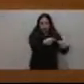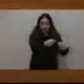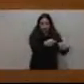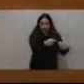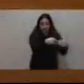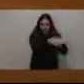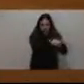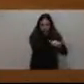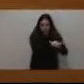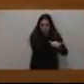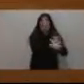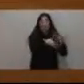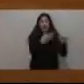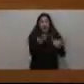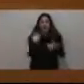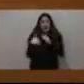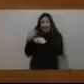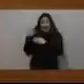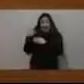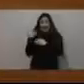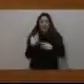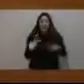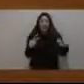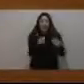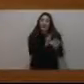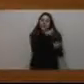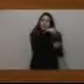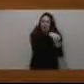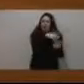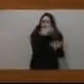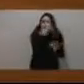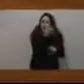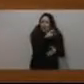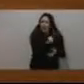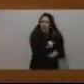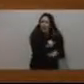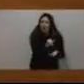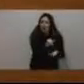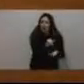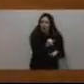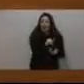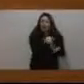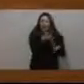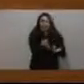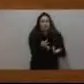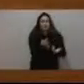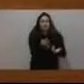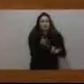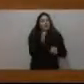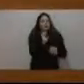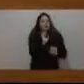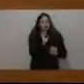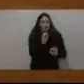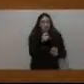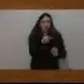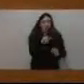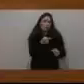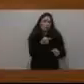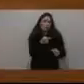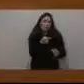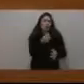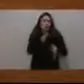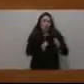en aquel momento la regasificadora tenía sentido. Y no le niego en el hecho que, evidentemente, han sido avalados por sentencias